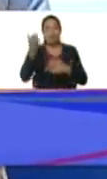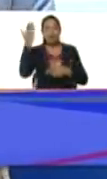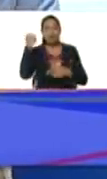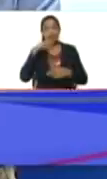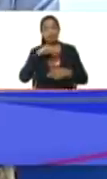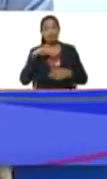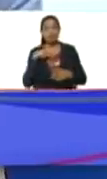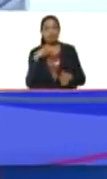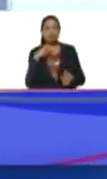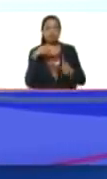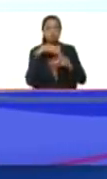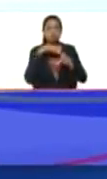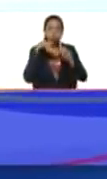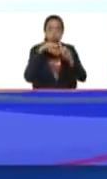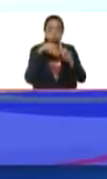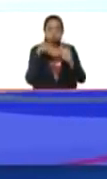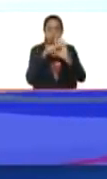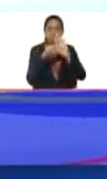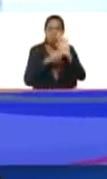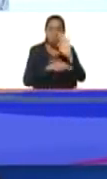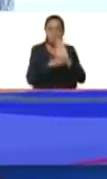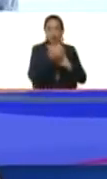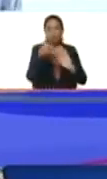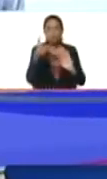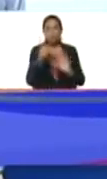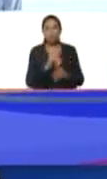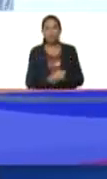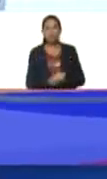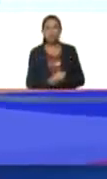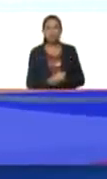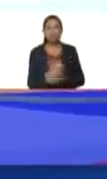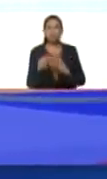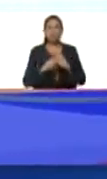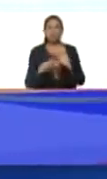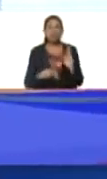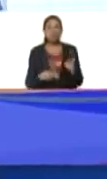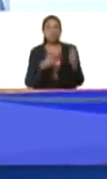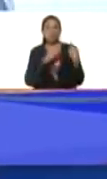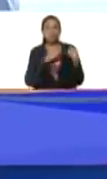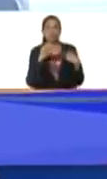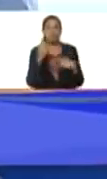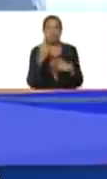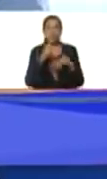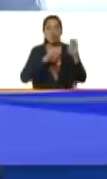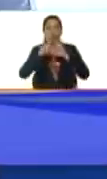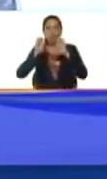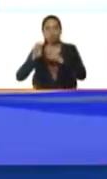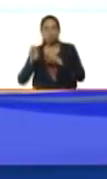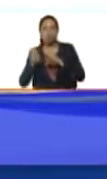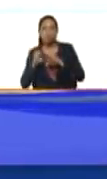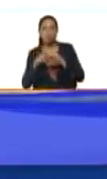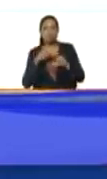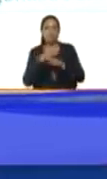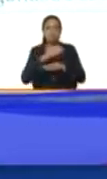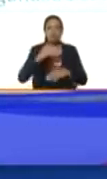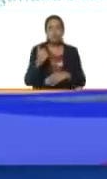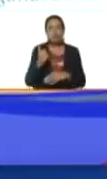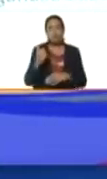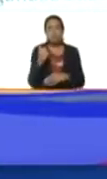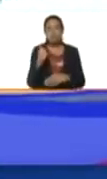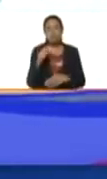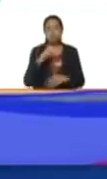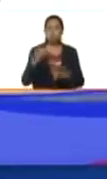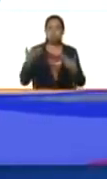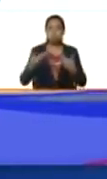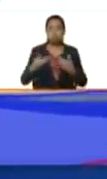hicimos seguimiento a todas las instrucciones que usted dio. Tenemos varias tareas. Una, el chequeo del patrullaje. Quiero informarle, presidente, que cuando